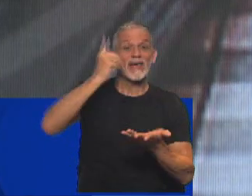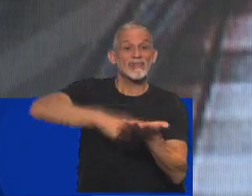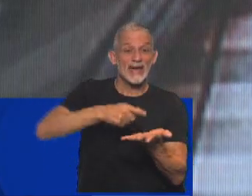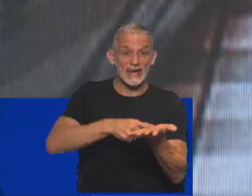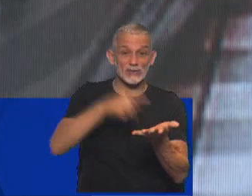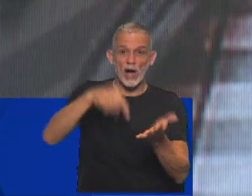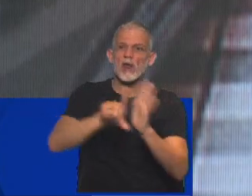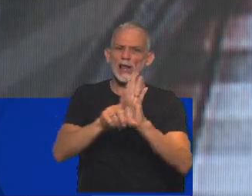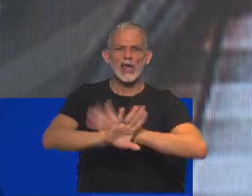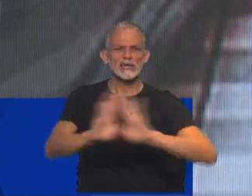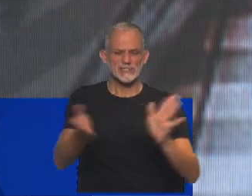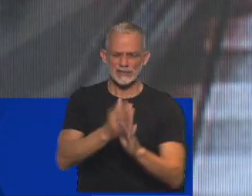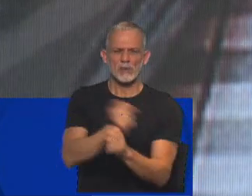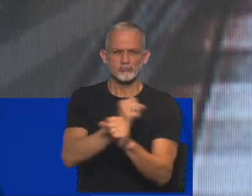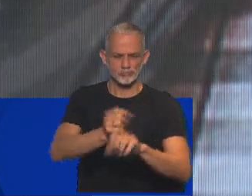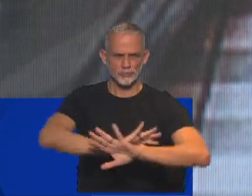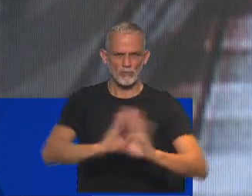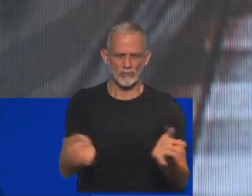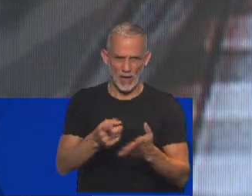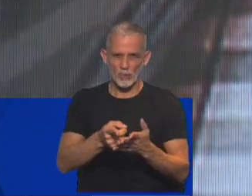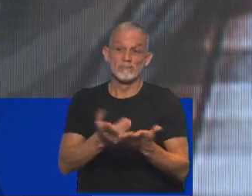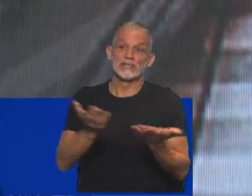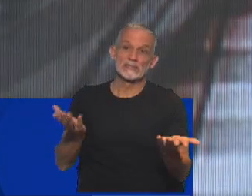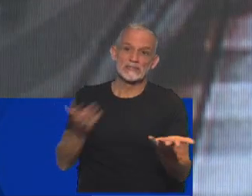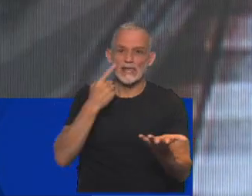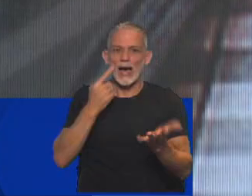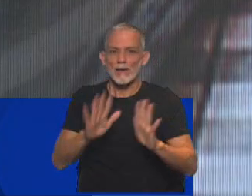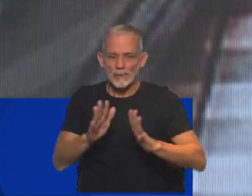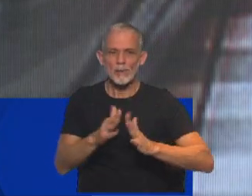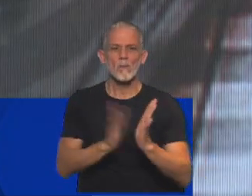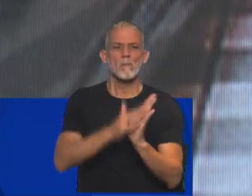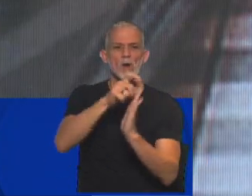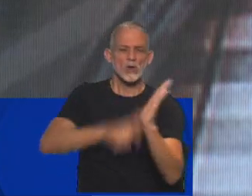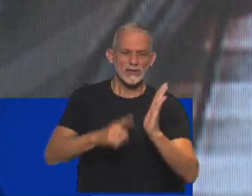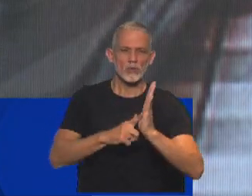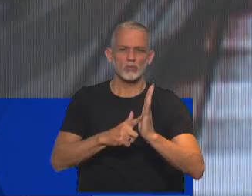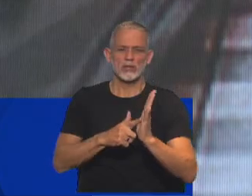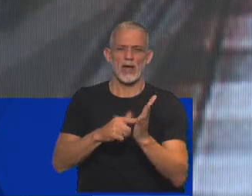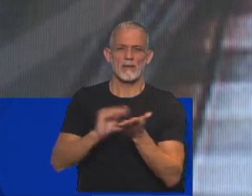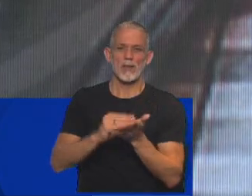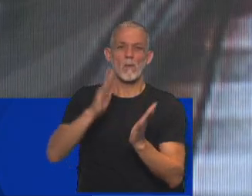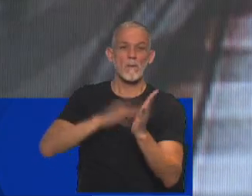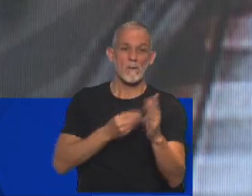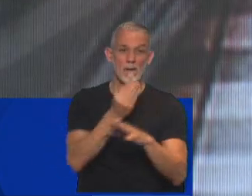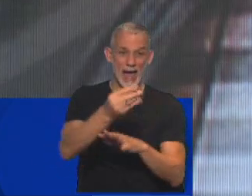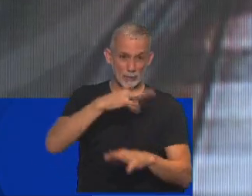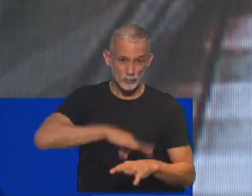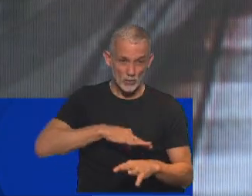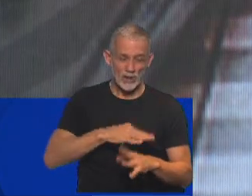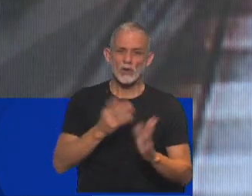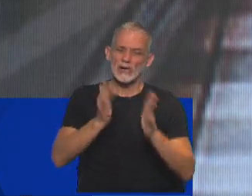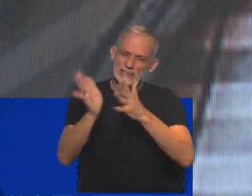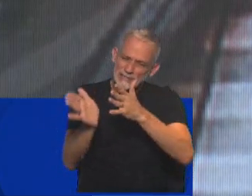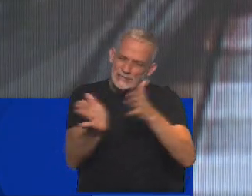ahora por ley se terminaron ratificando. Entonces, siempre trato de decir, bueno, los monotributistas y los empleados en relación de dependencia tienen un